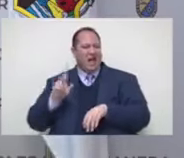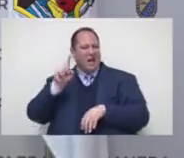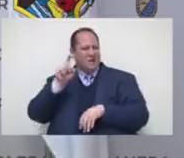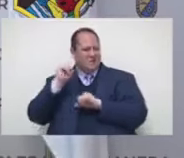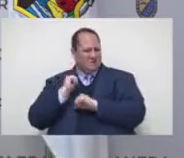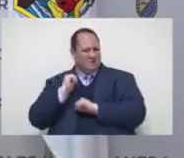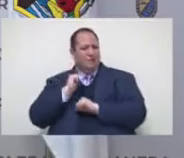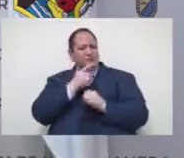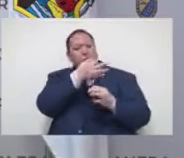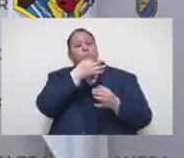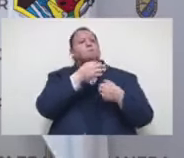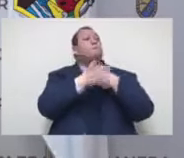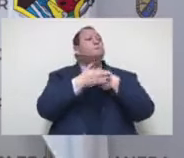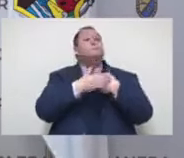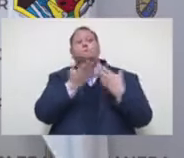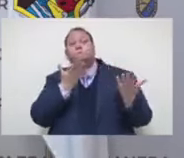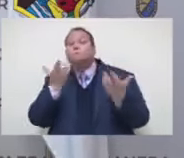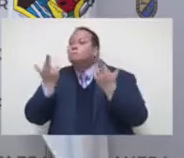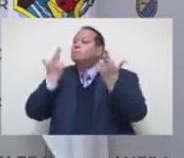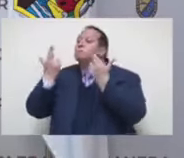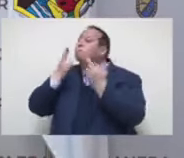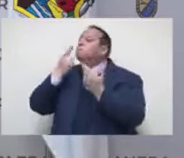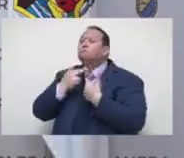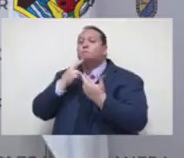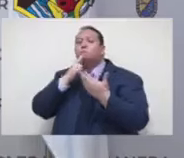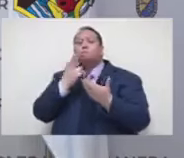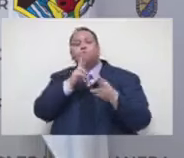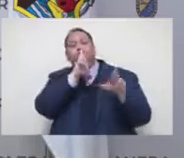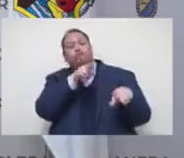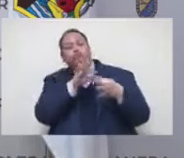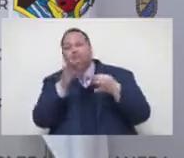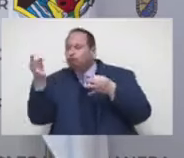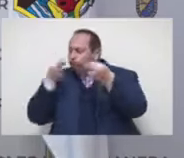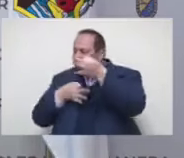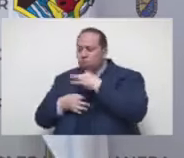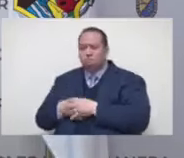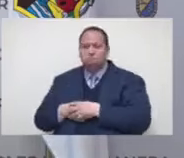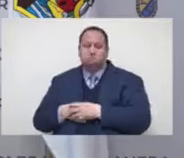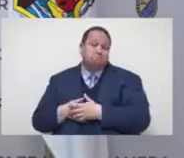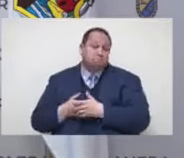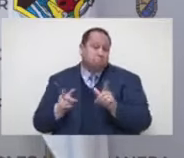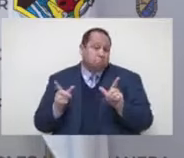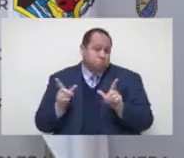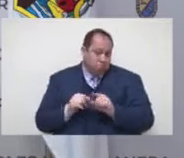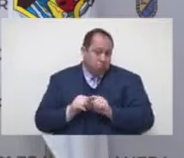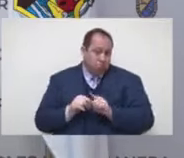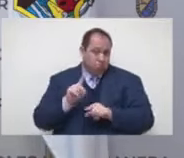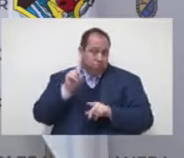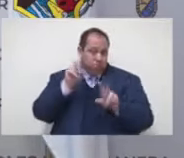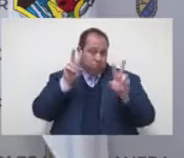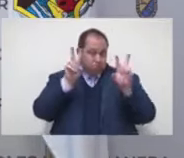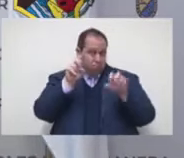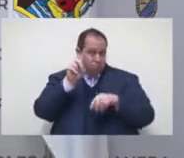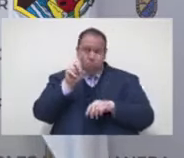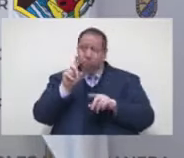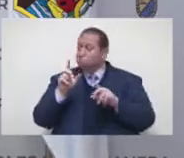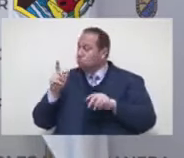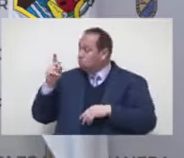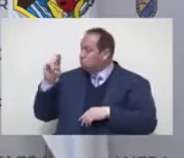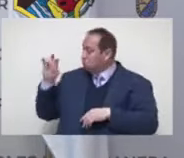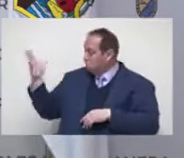actualización y los reportes de cómo se viene trabajando. Pues sería cuánto por este tema. Adelante, Néstor.